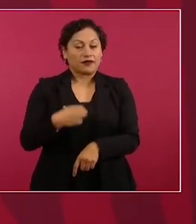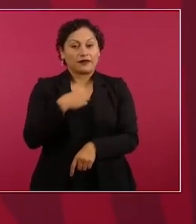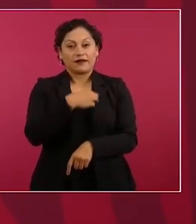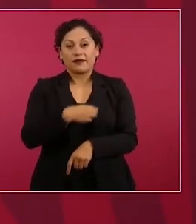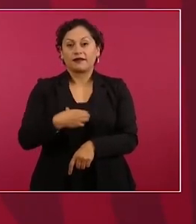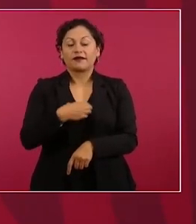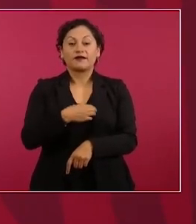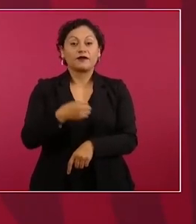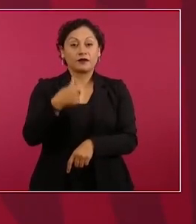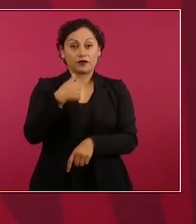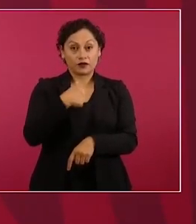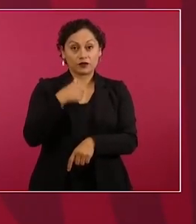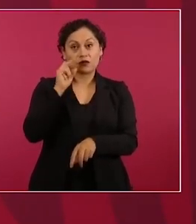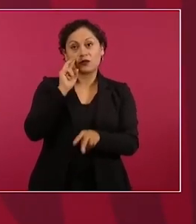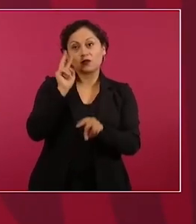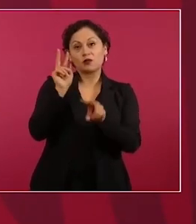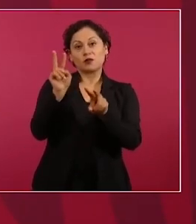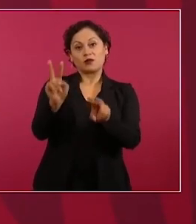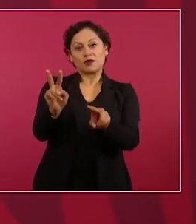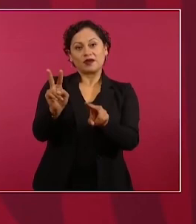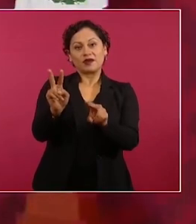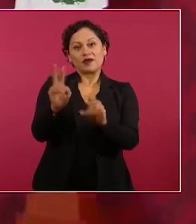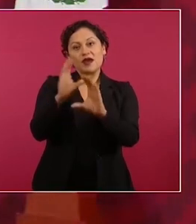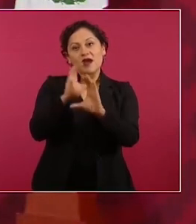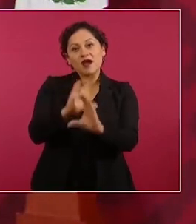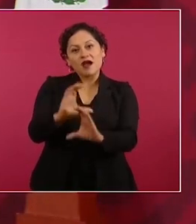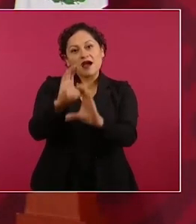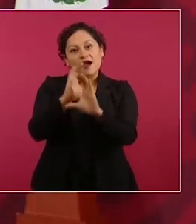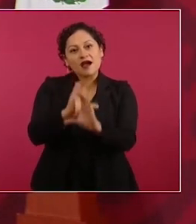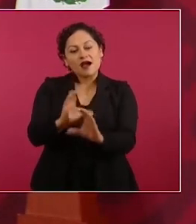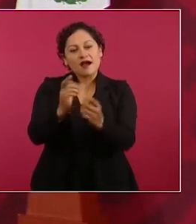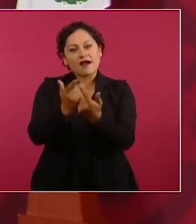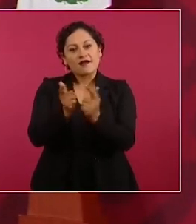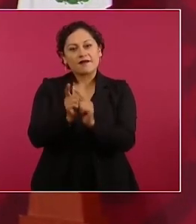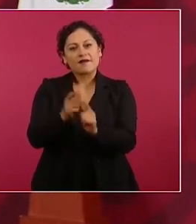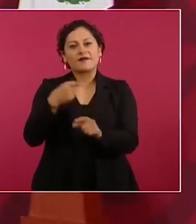vi el concierto, me asomé